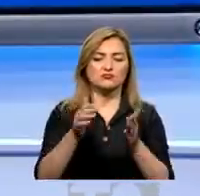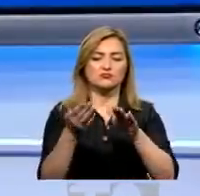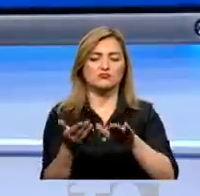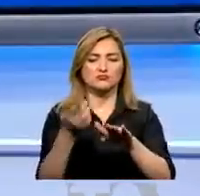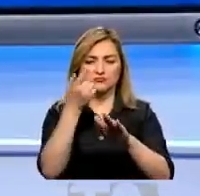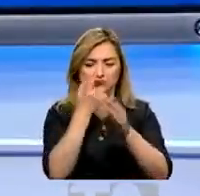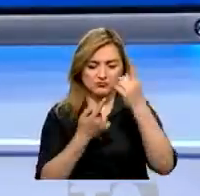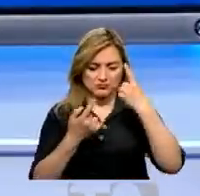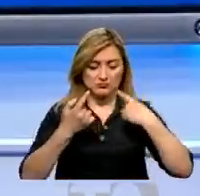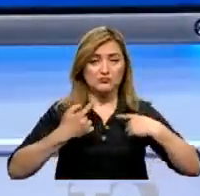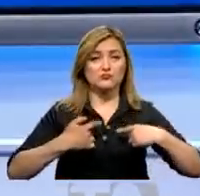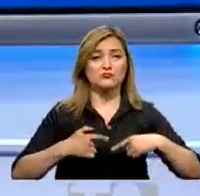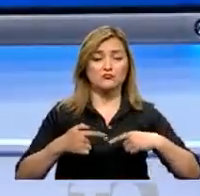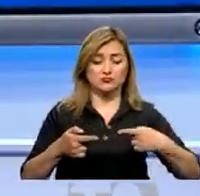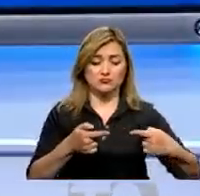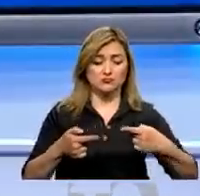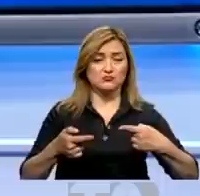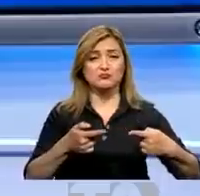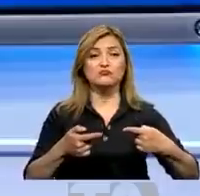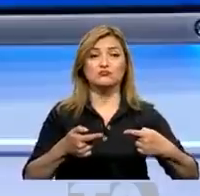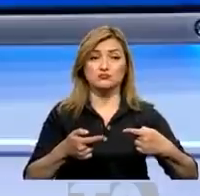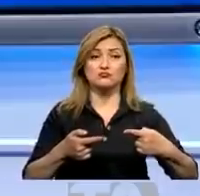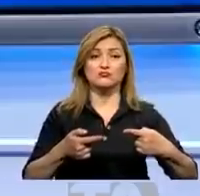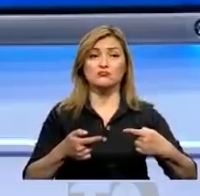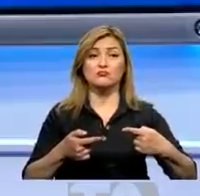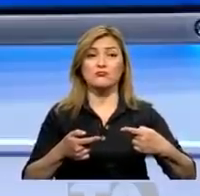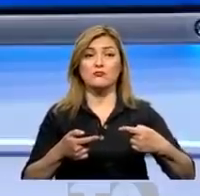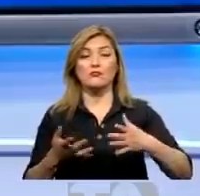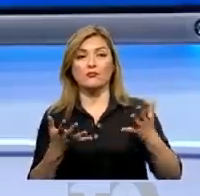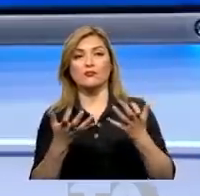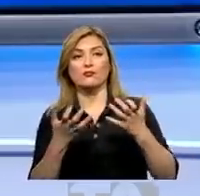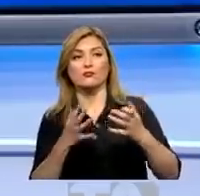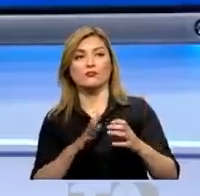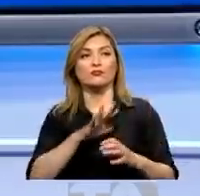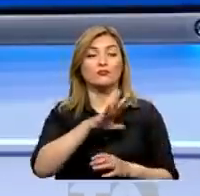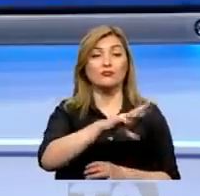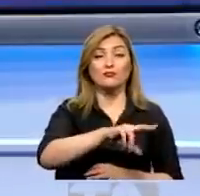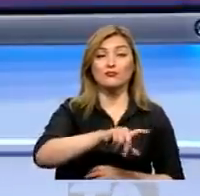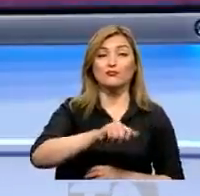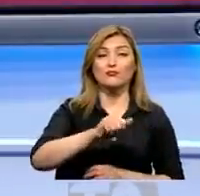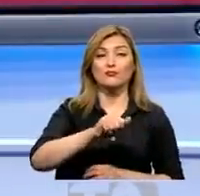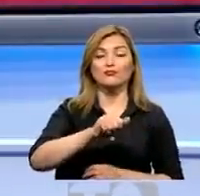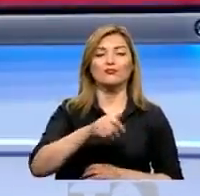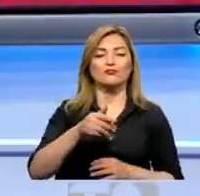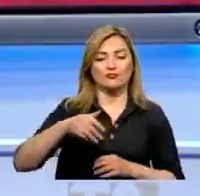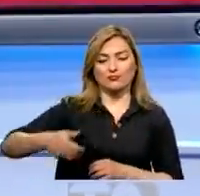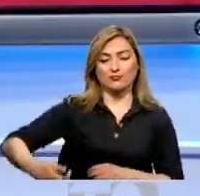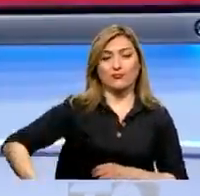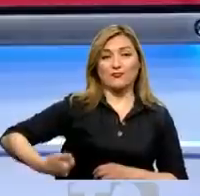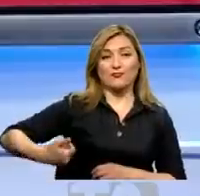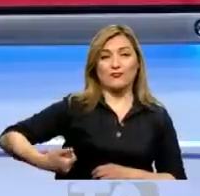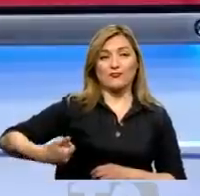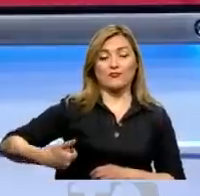varios heridos han dejado riñas callejeras e intentos de robos en la Plaza del Teatro en el centro de Quito en lo que va del